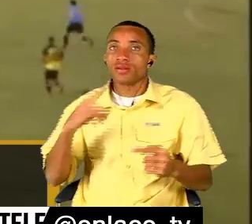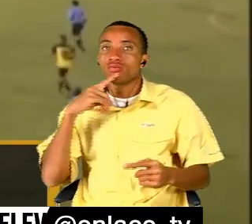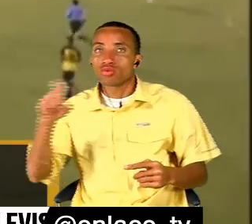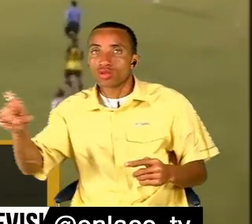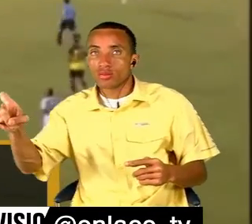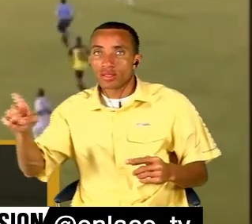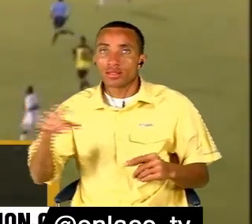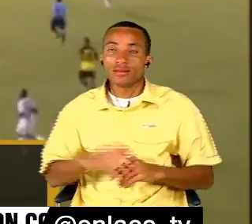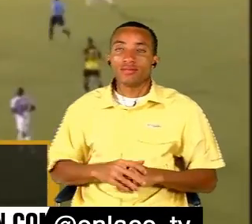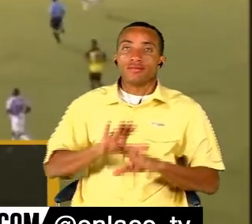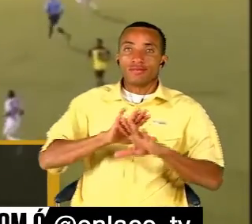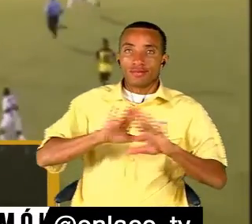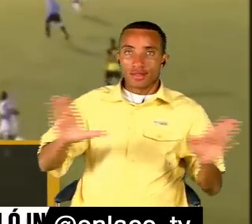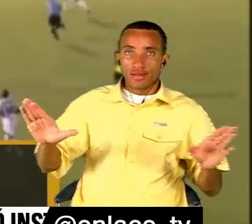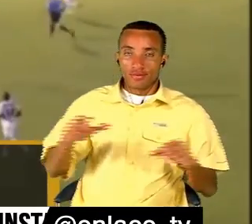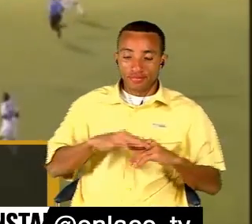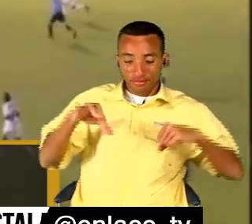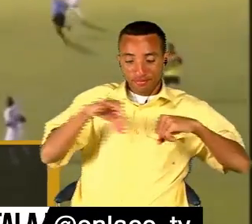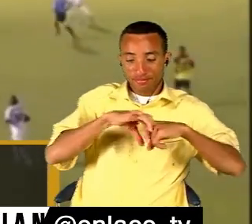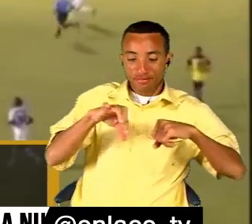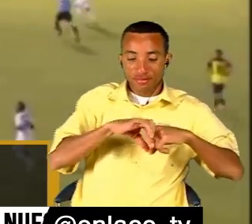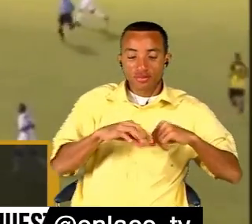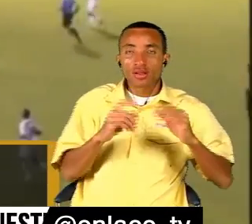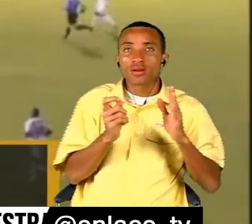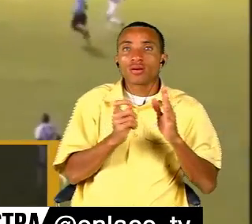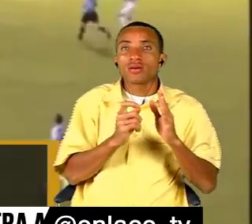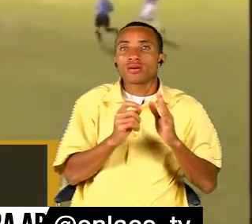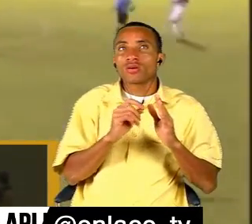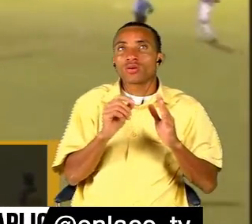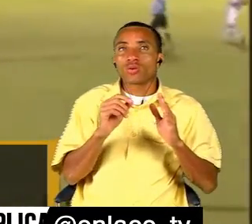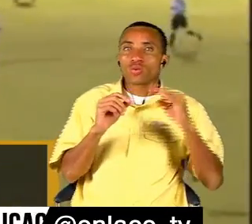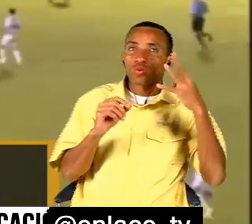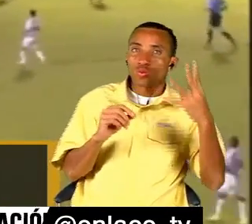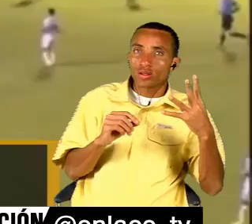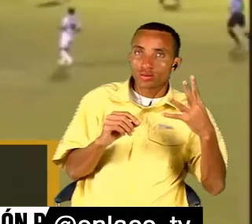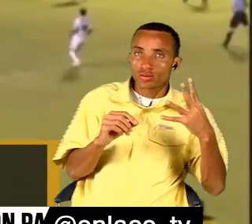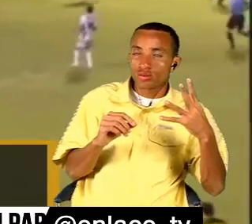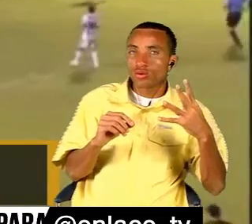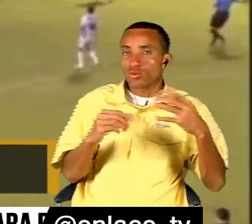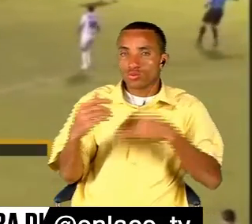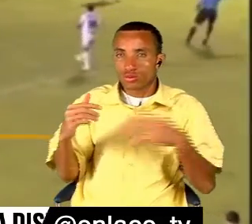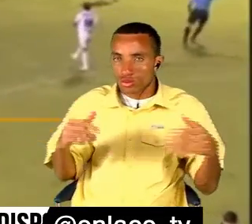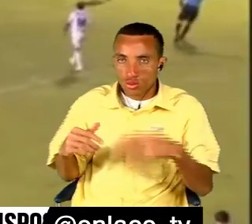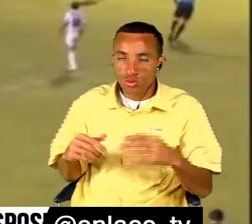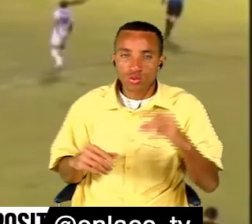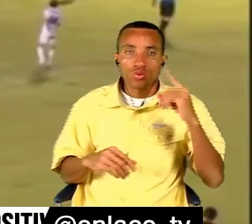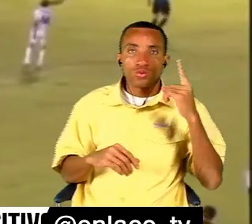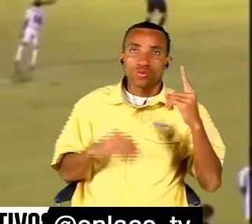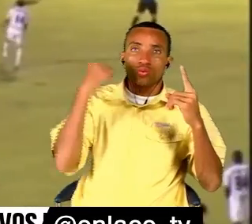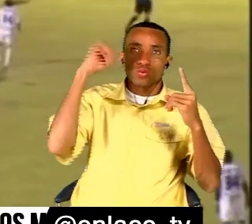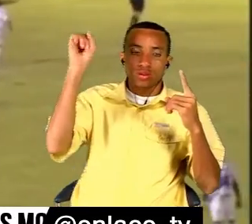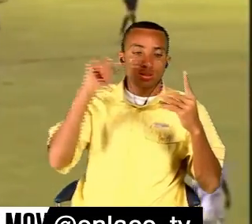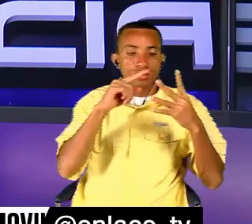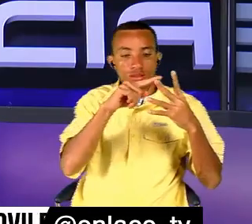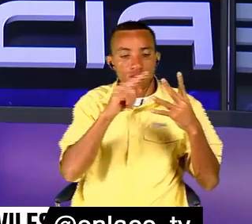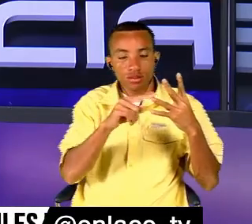Con este juego, Alianza Petrolera sumó en la Copa Colombia de 4 partidos jugados, tiene 1 ganado y 3